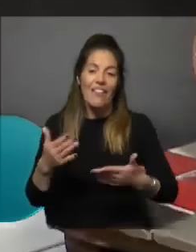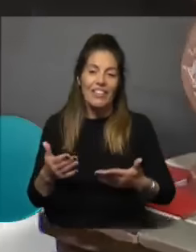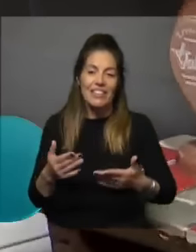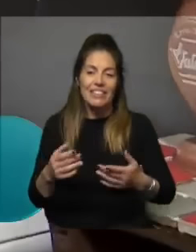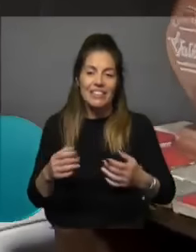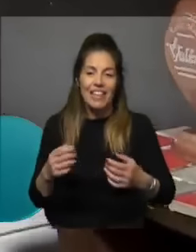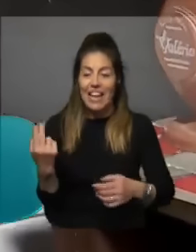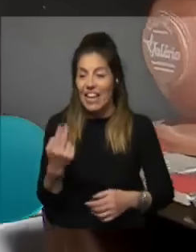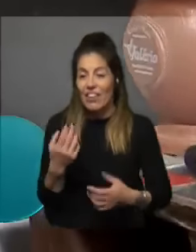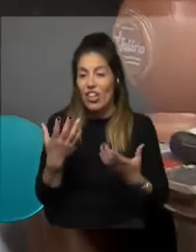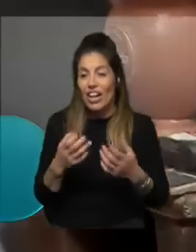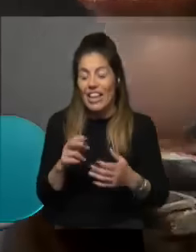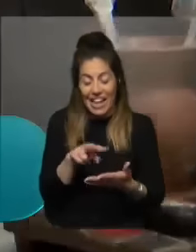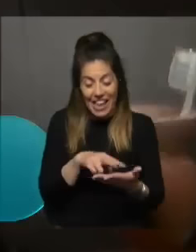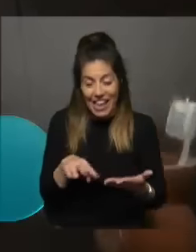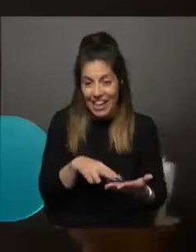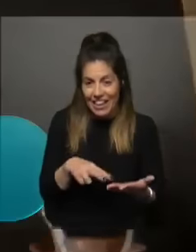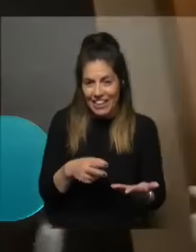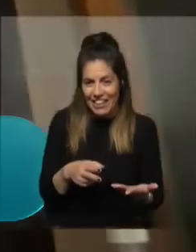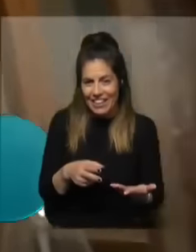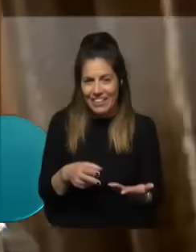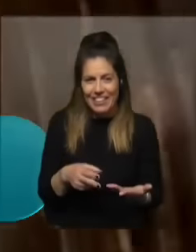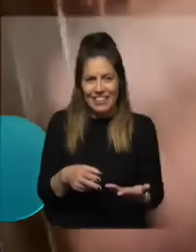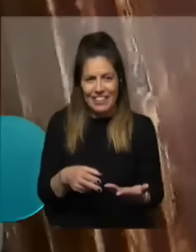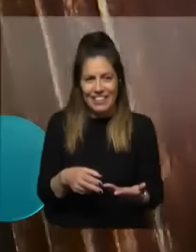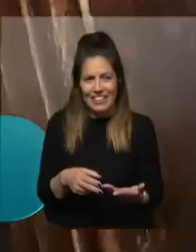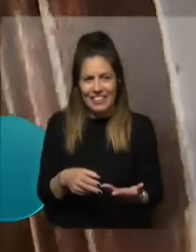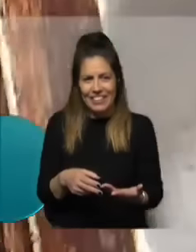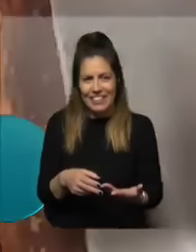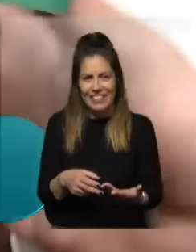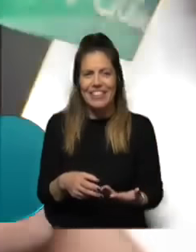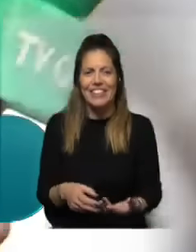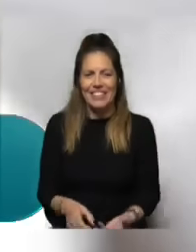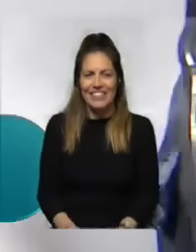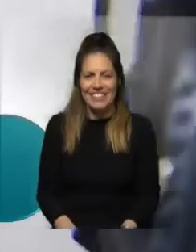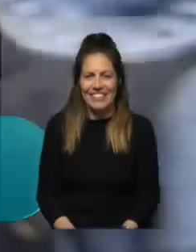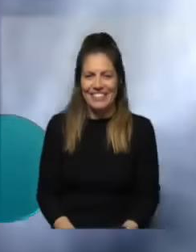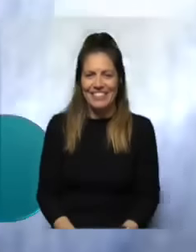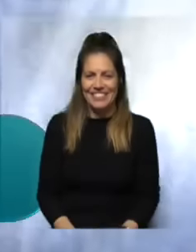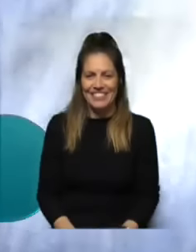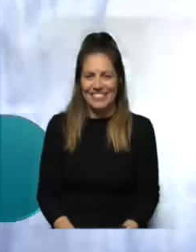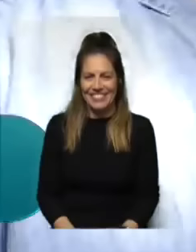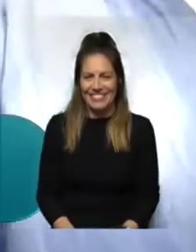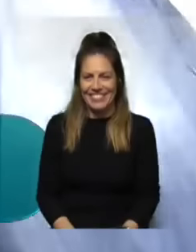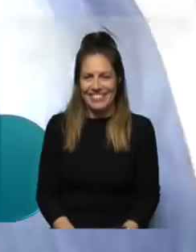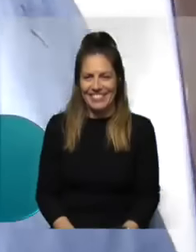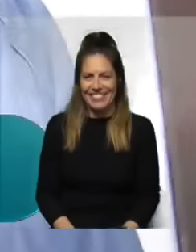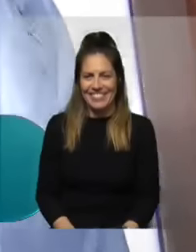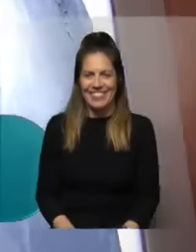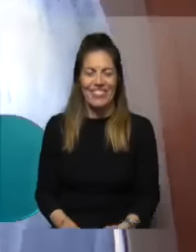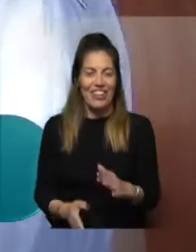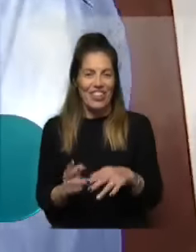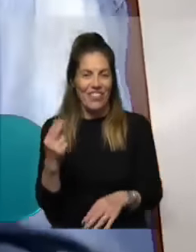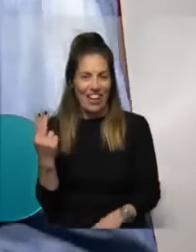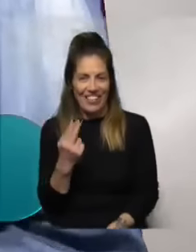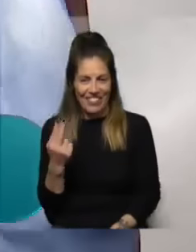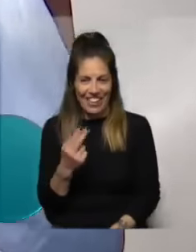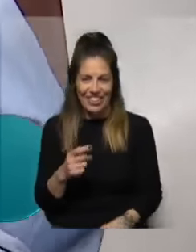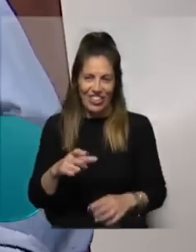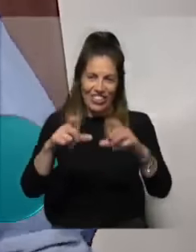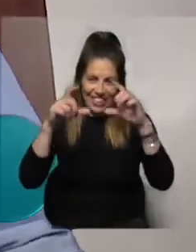baño querés leer algo. Claro. Sí, no va de cuerpo de lente, claro. Tiene 6 pares de lentes. Esos son los detalles. Claro.